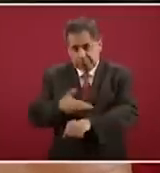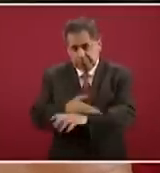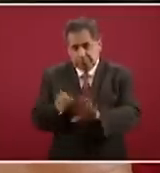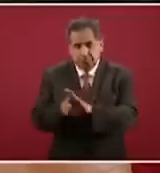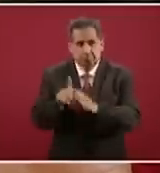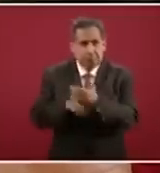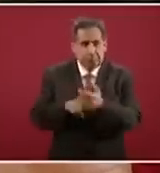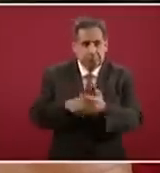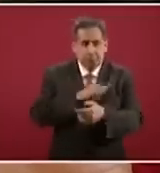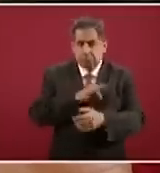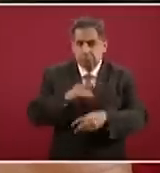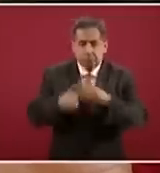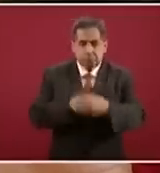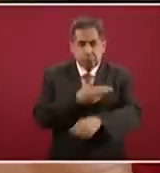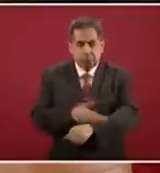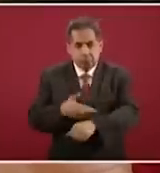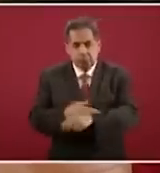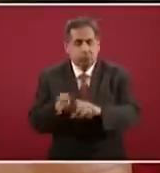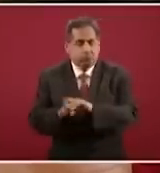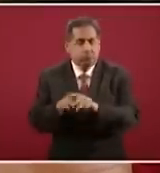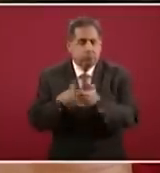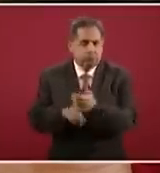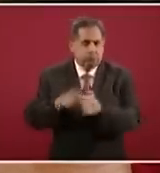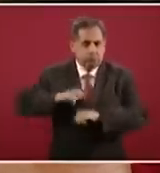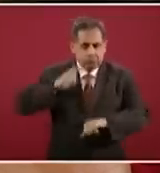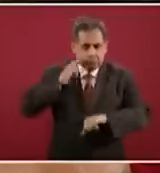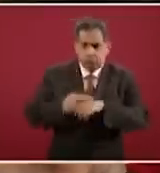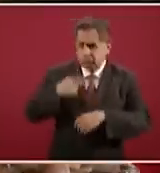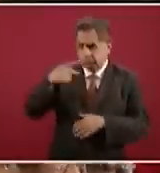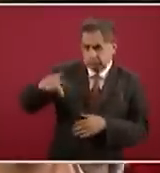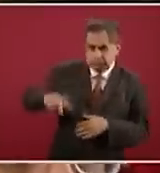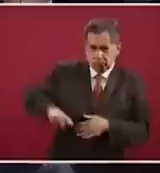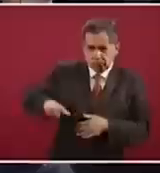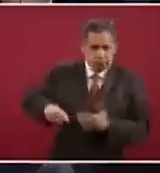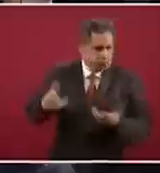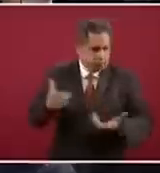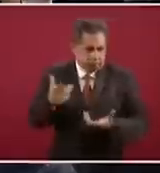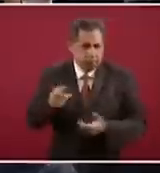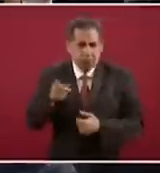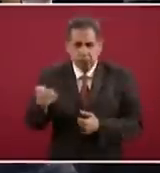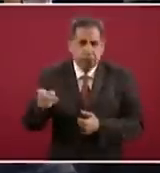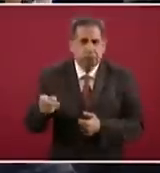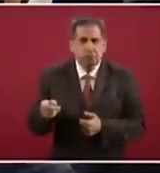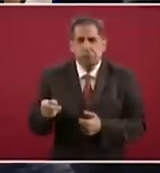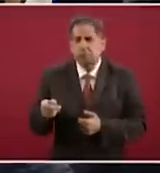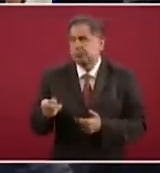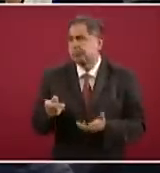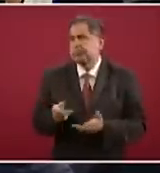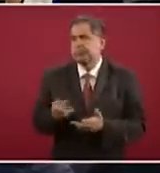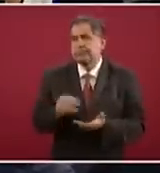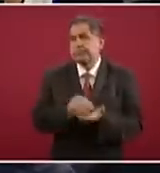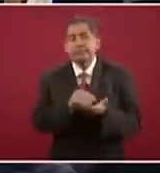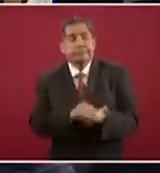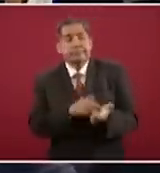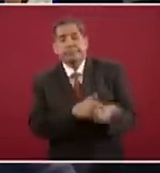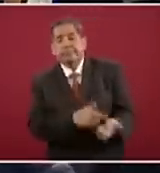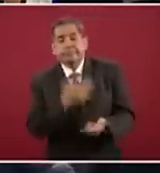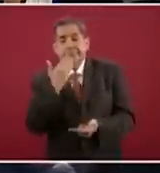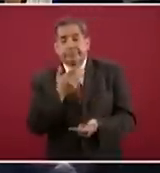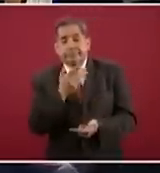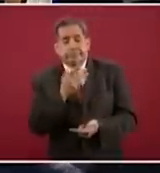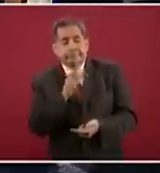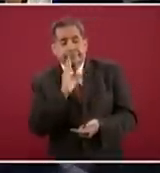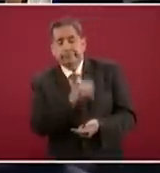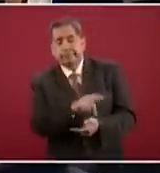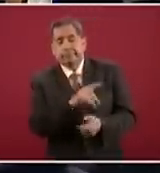poder, en lo que corresponde al gobierno y sus facultades, pues que no se siga, pues,